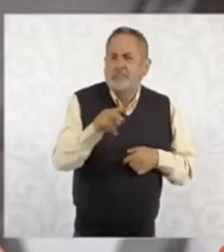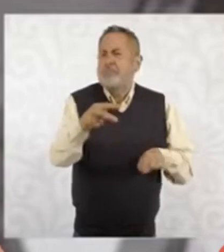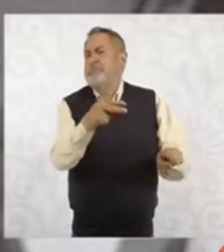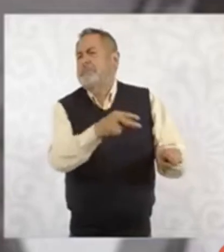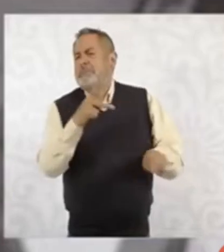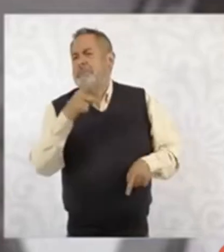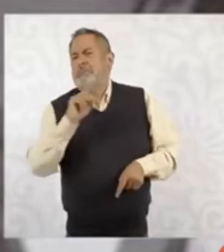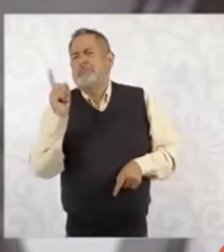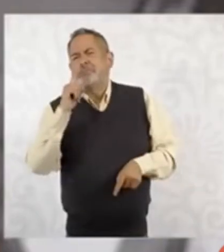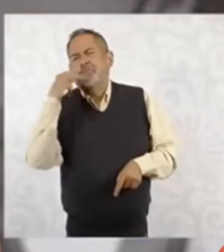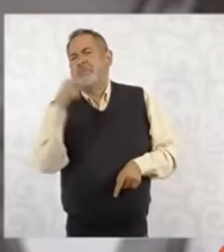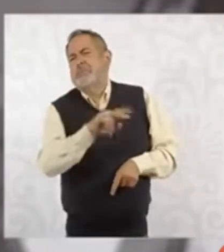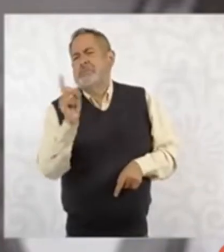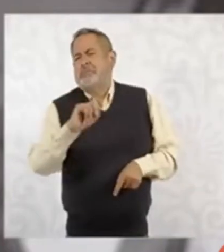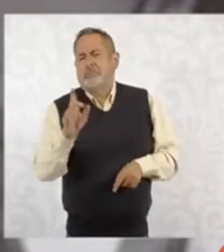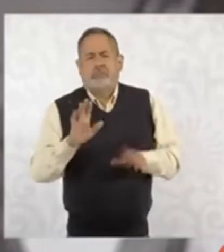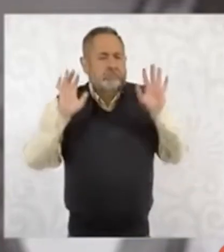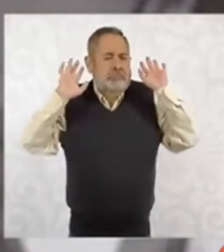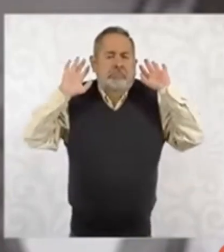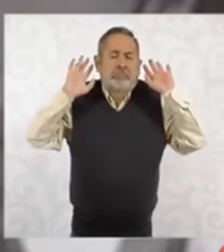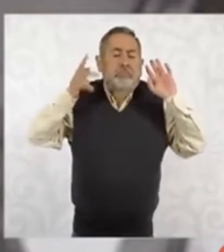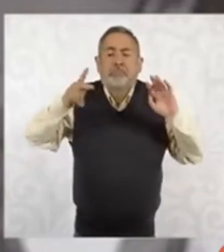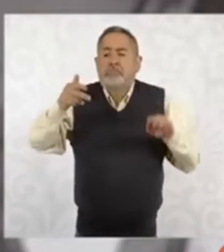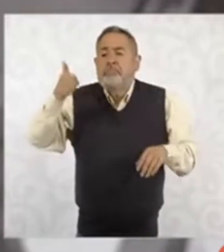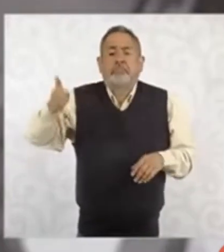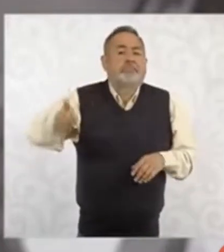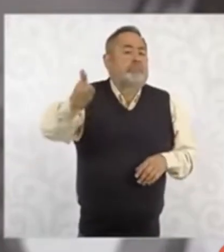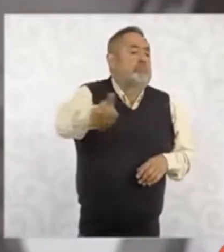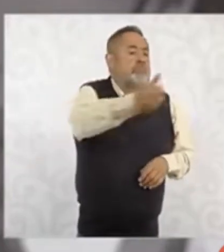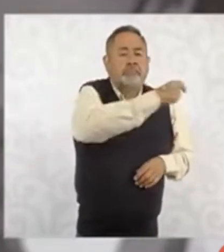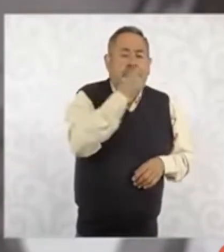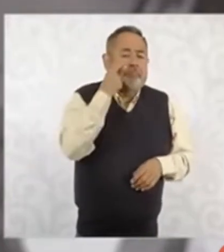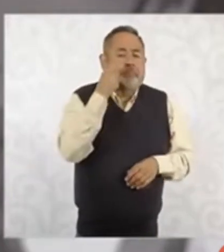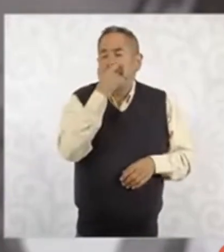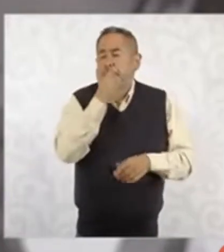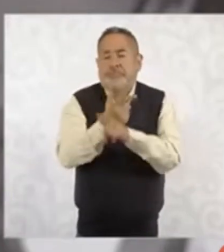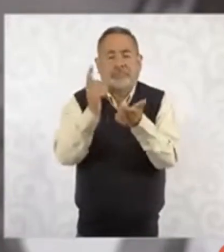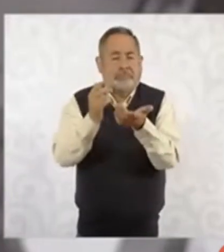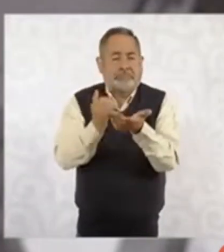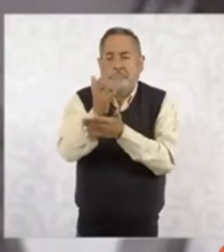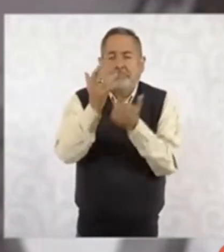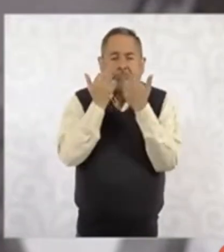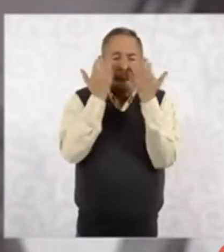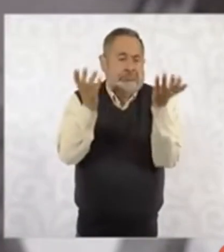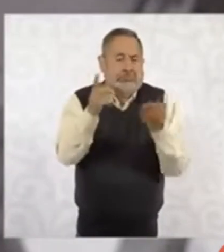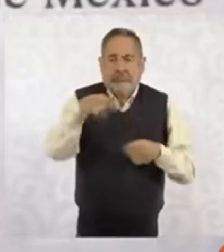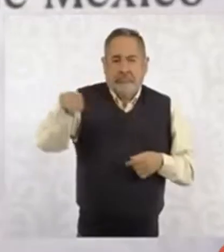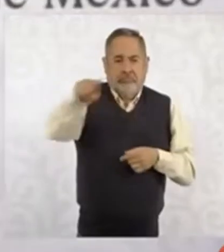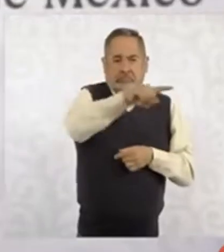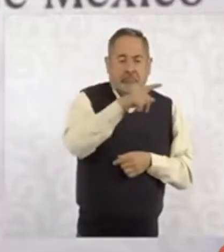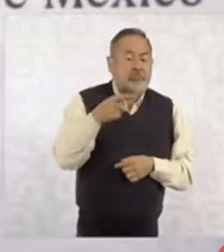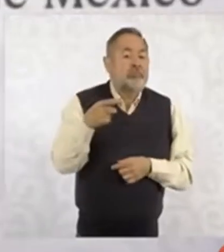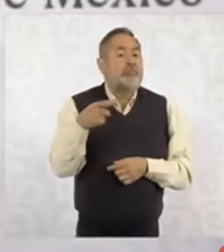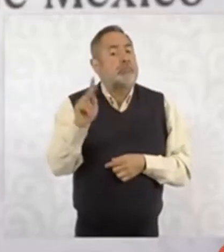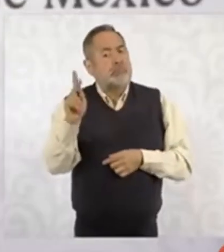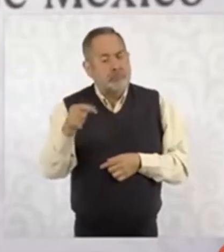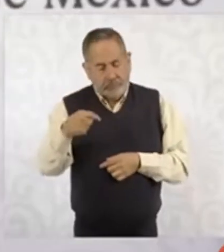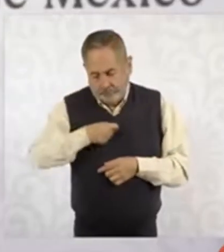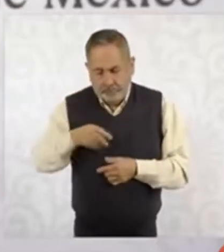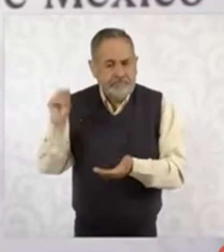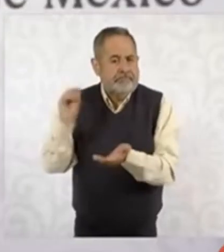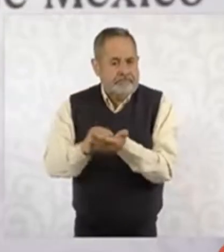quien puede ver el canal de su preferencia. Pero desde aquí pues vamos a